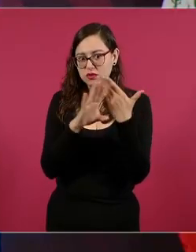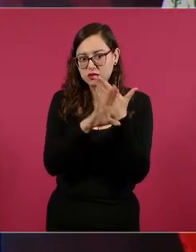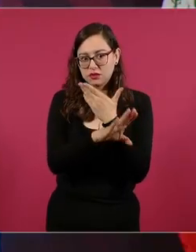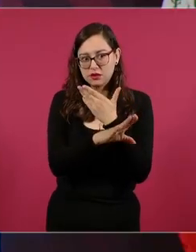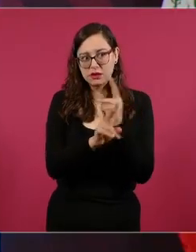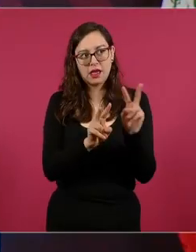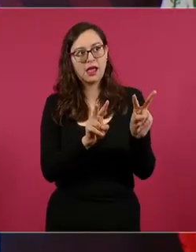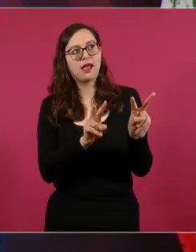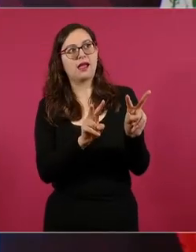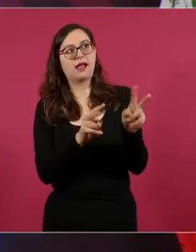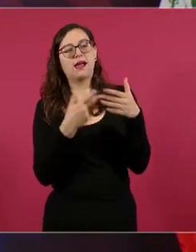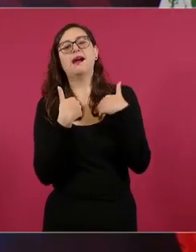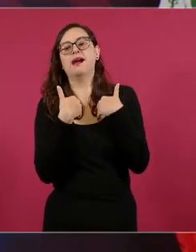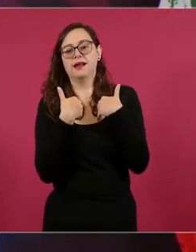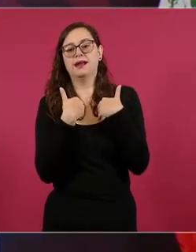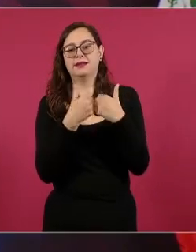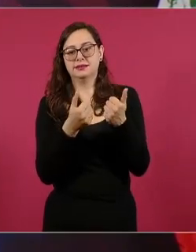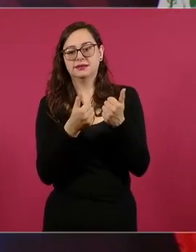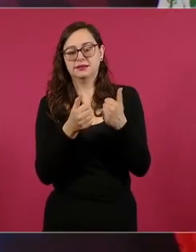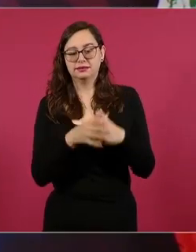en México,